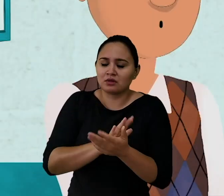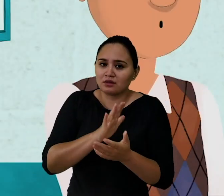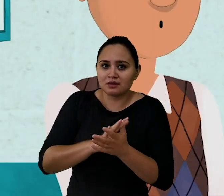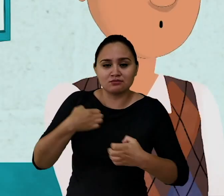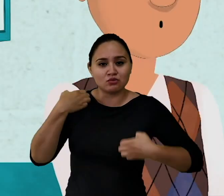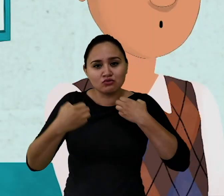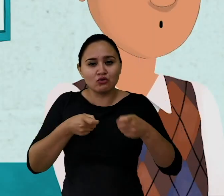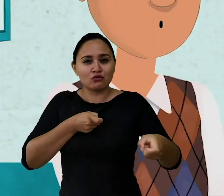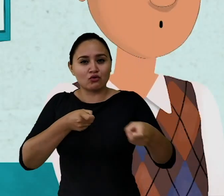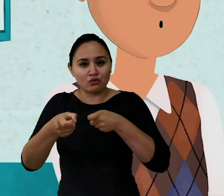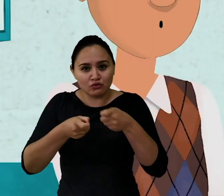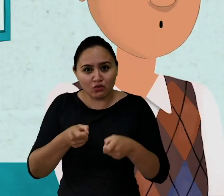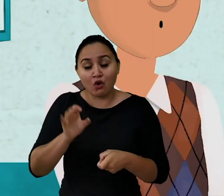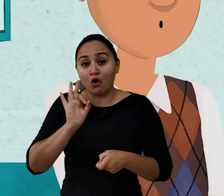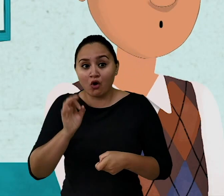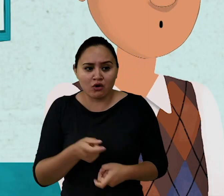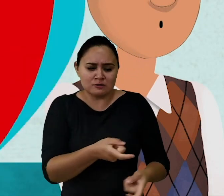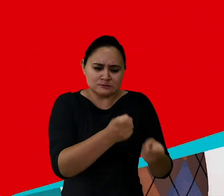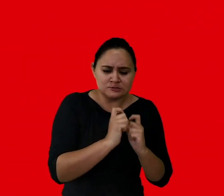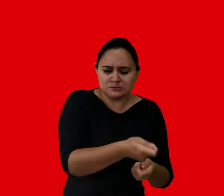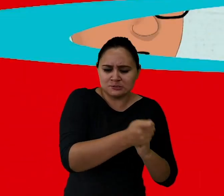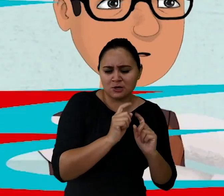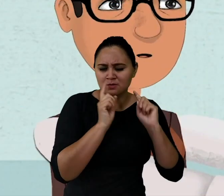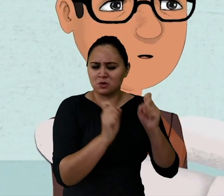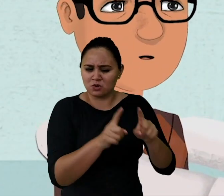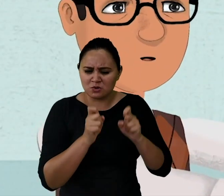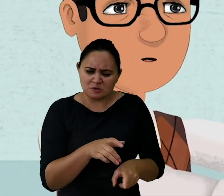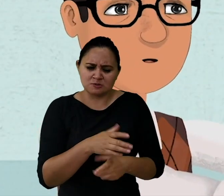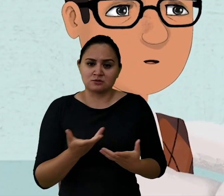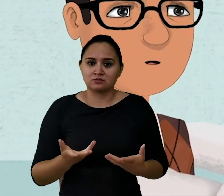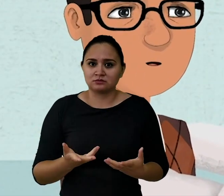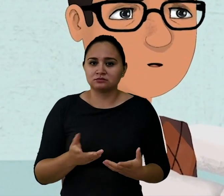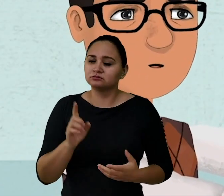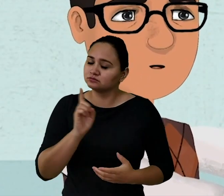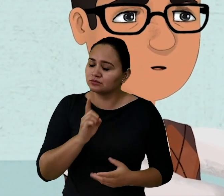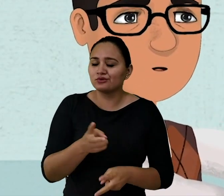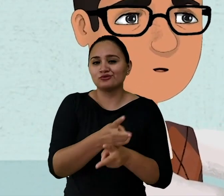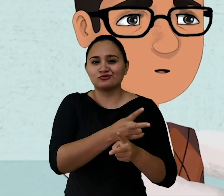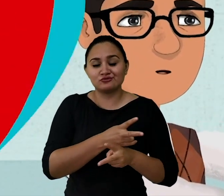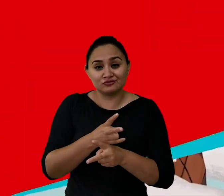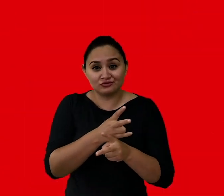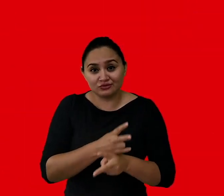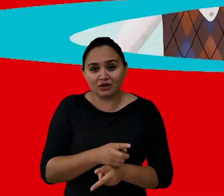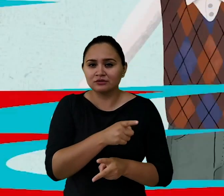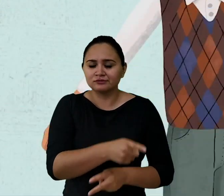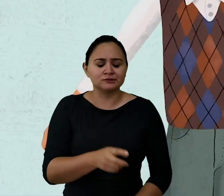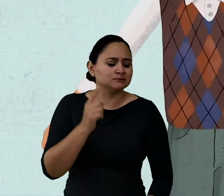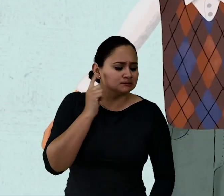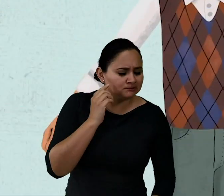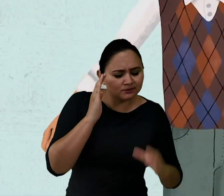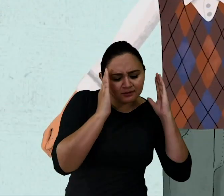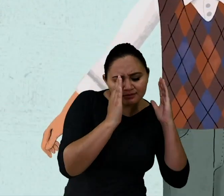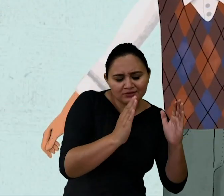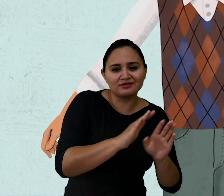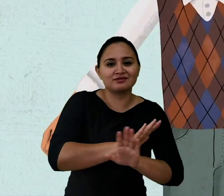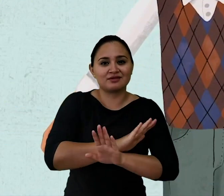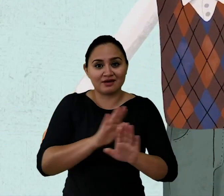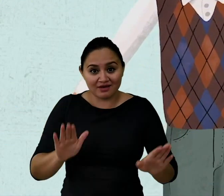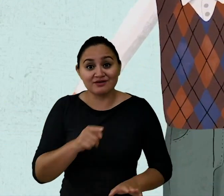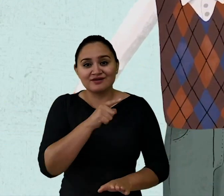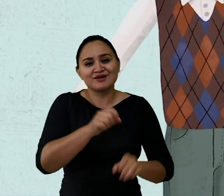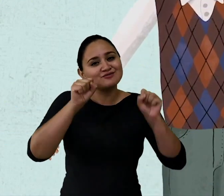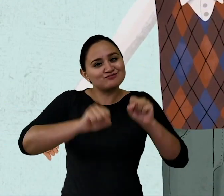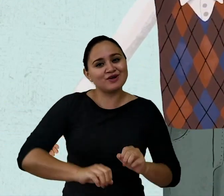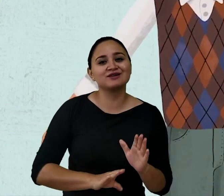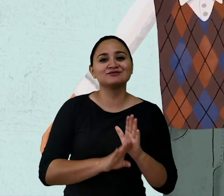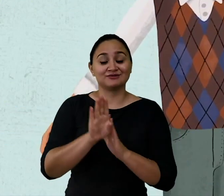y controla tus emociones para no asustarlo. No lo presiones para que hable, solo escúchalo. De esto depende, en gran